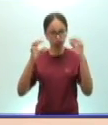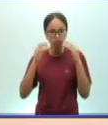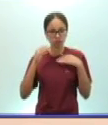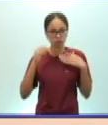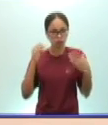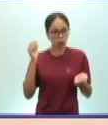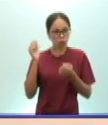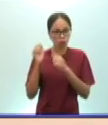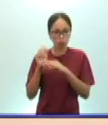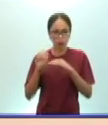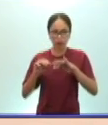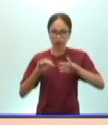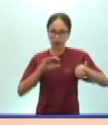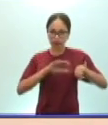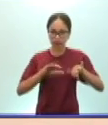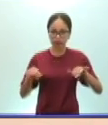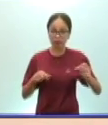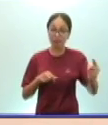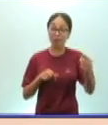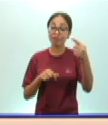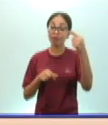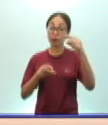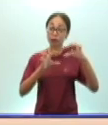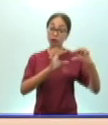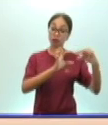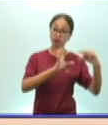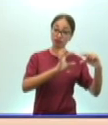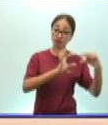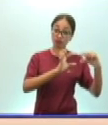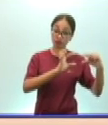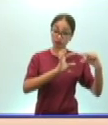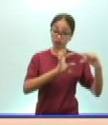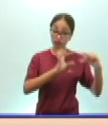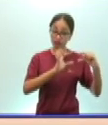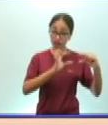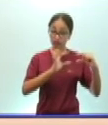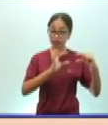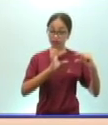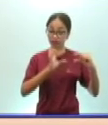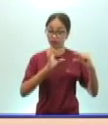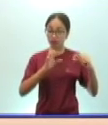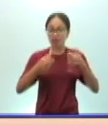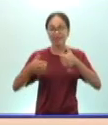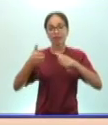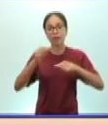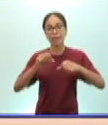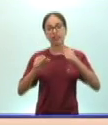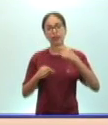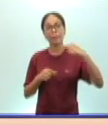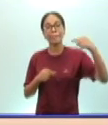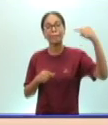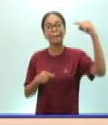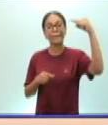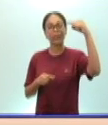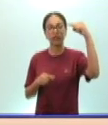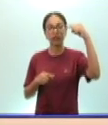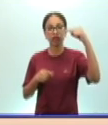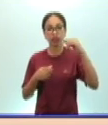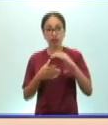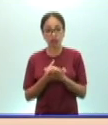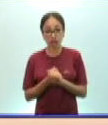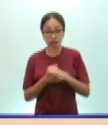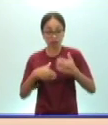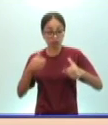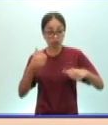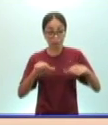Primero, inicialmente encerrado en un rectángulo, ya ustedes conocen que ponemos la mezcla inicial, es decir, la mezcla de la que partimos,